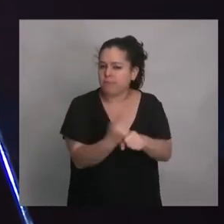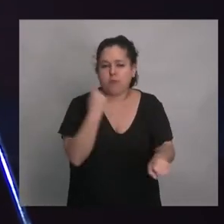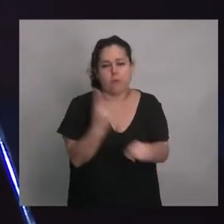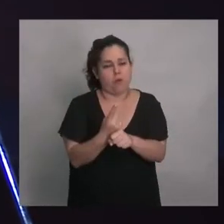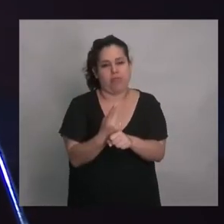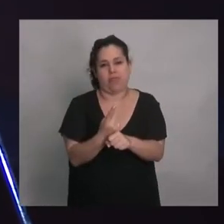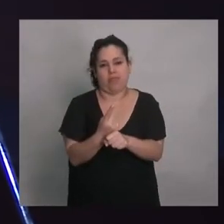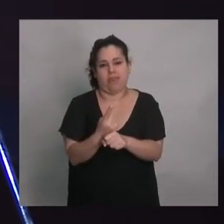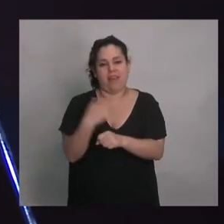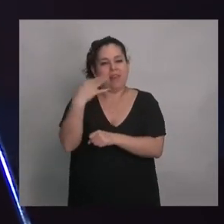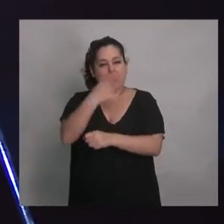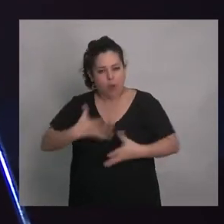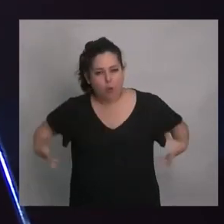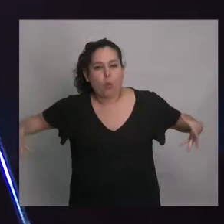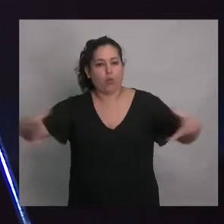adjuntarse